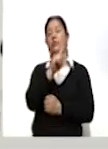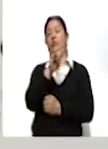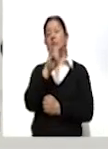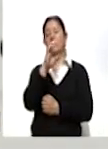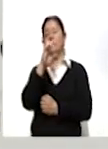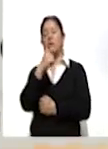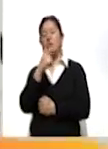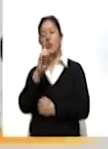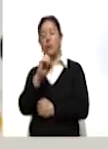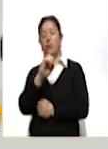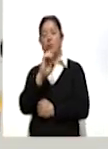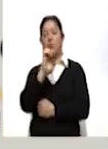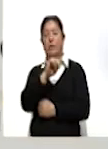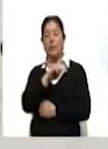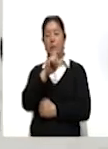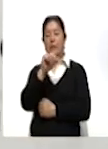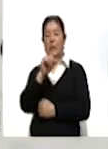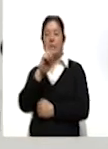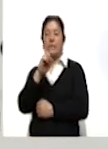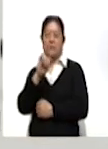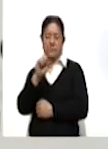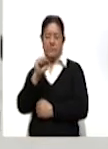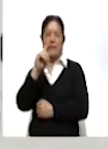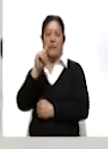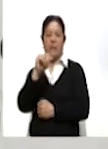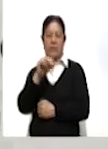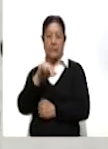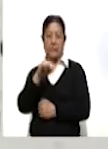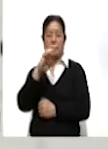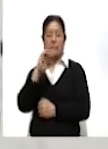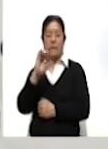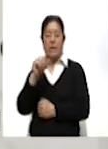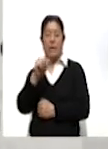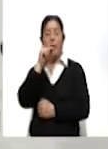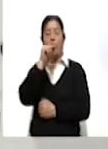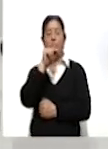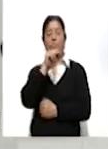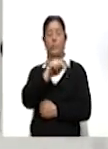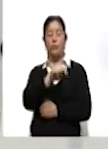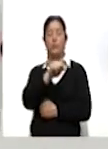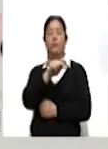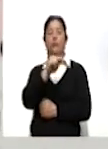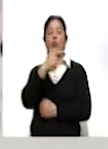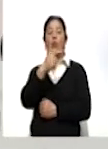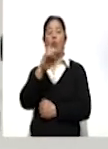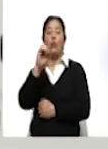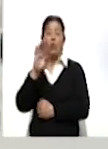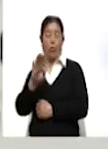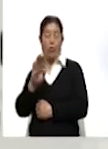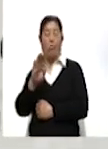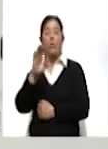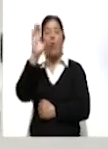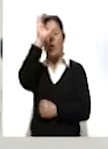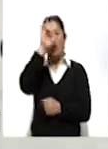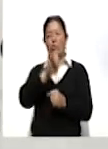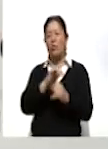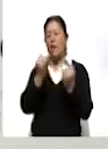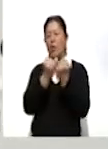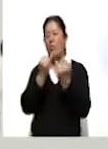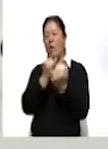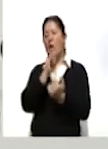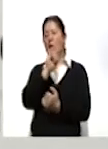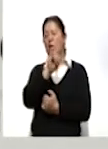Distancia. .cultura.gov, también en las redes de Secretaría de Cultura, en las redes sociales del Instituto de las Mujeres y